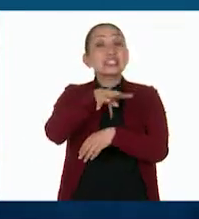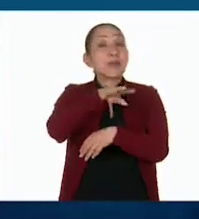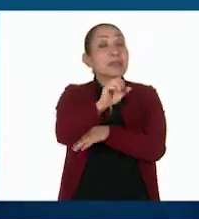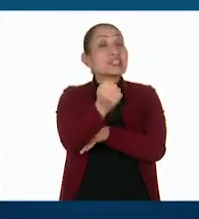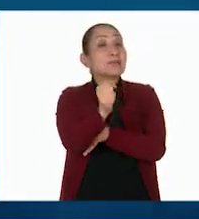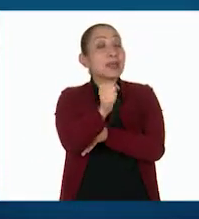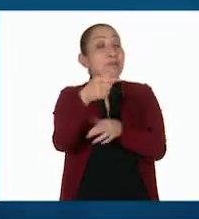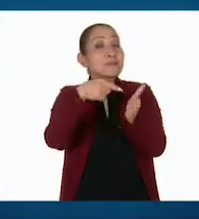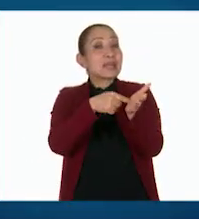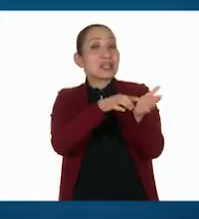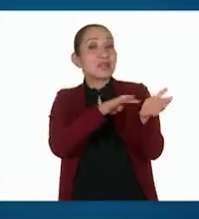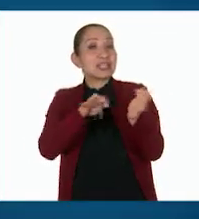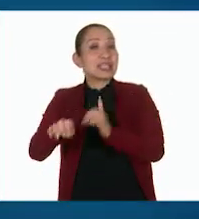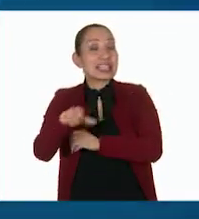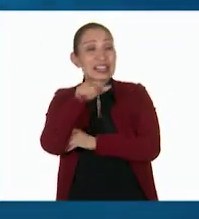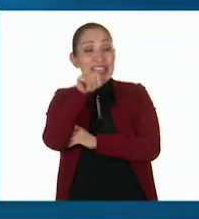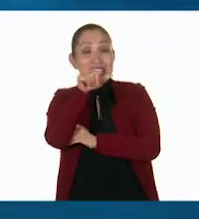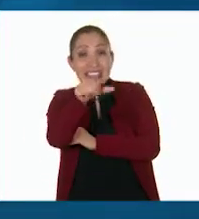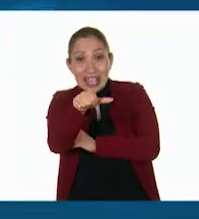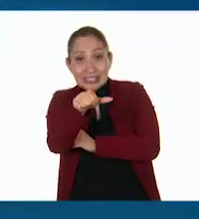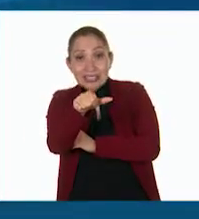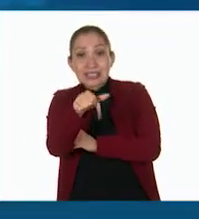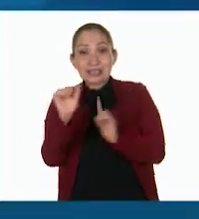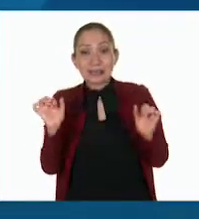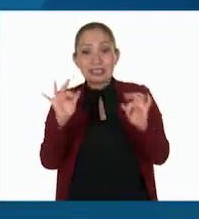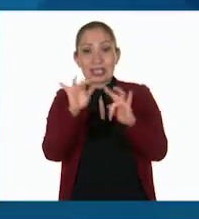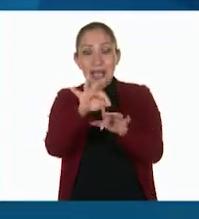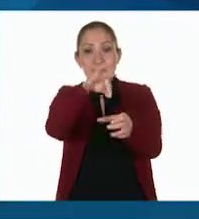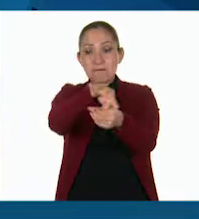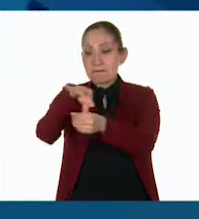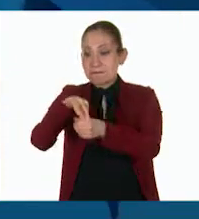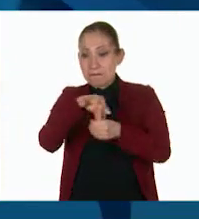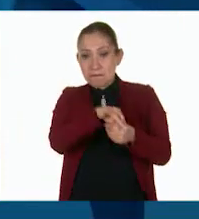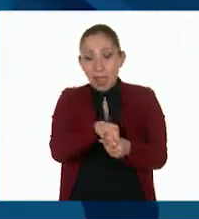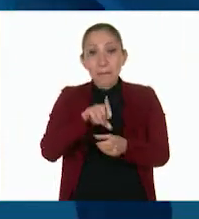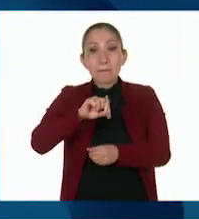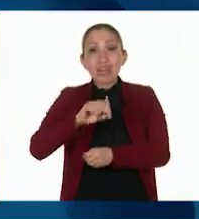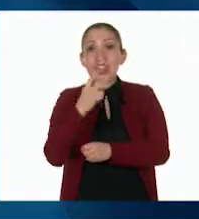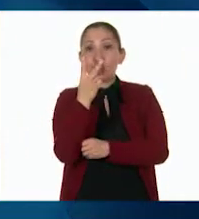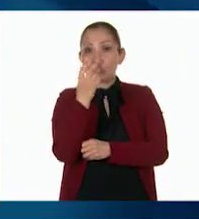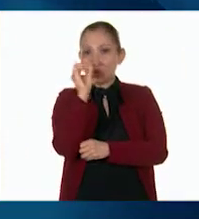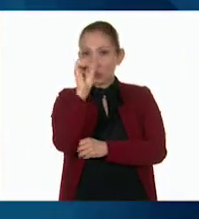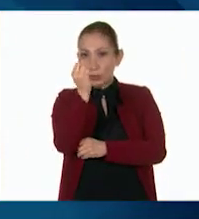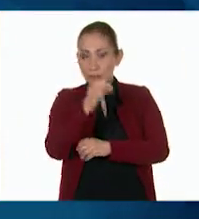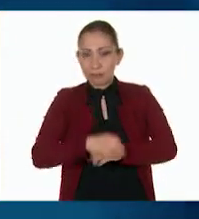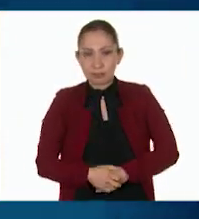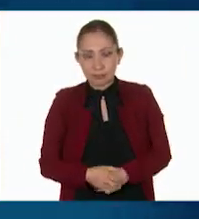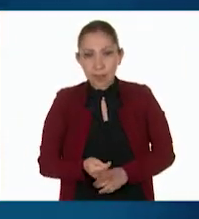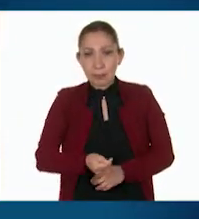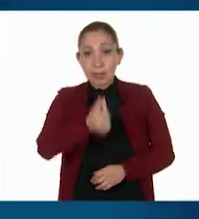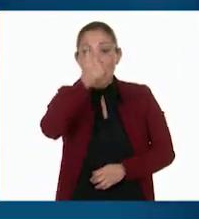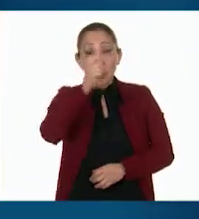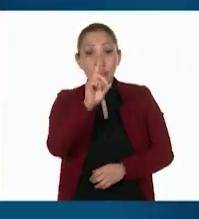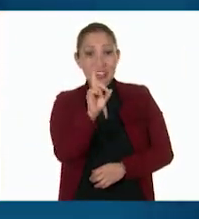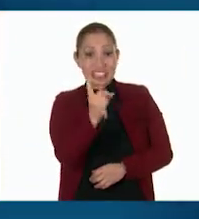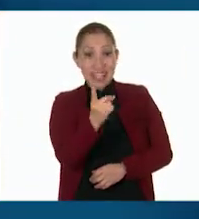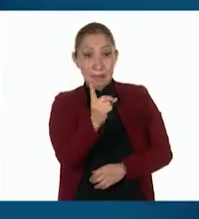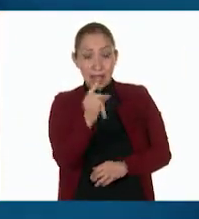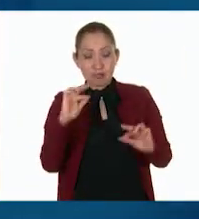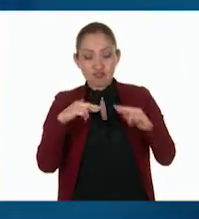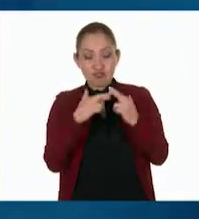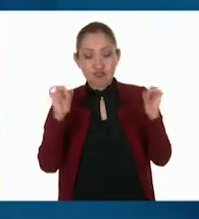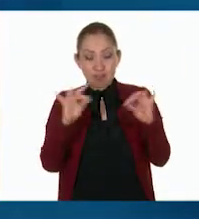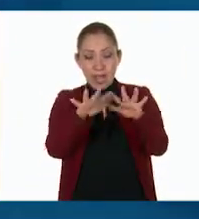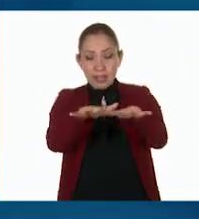de septiembre de 1916, celebrándose las elecciones el 22 de octubre. El 1 de diciembre se reunió